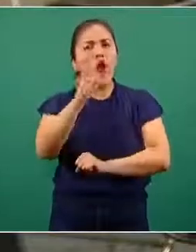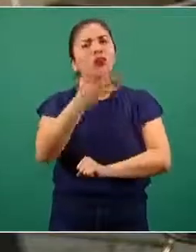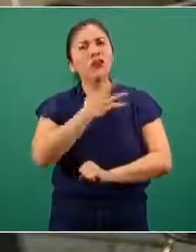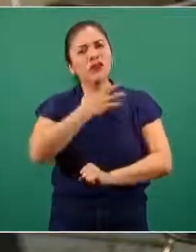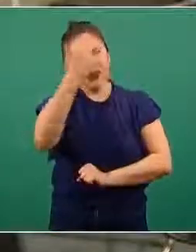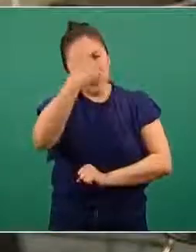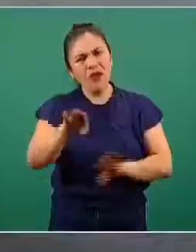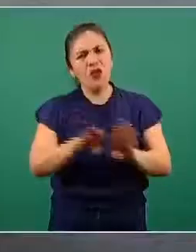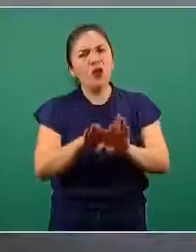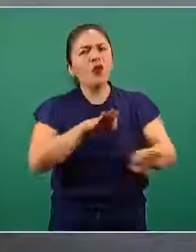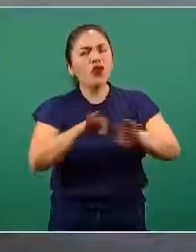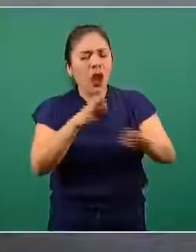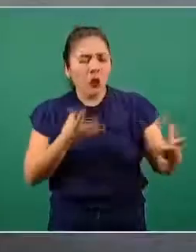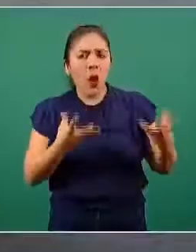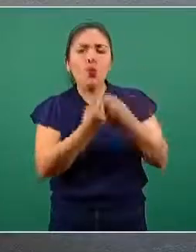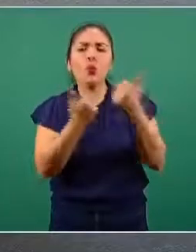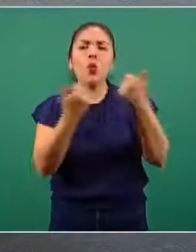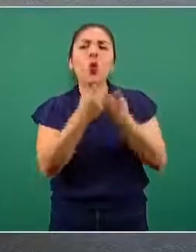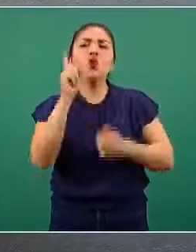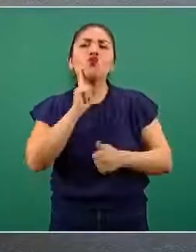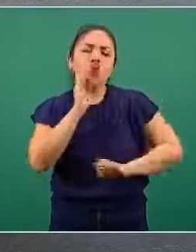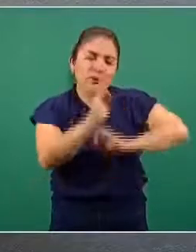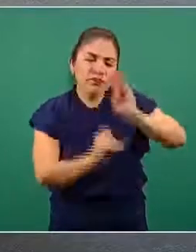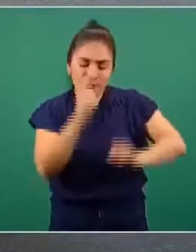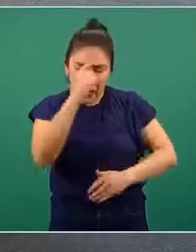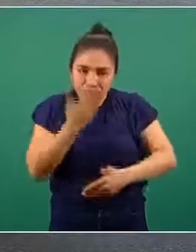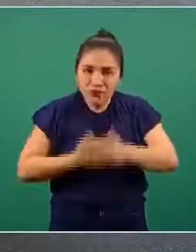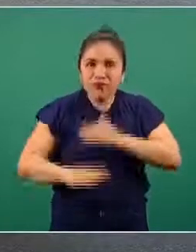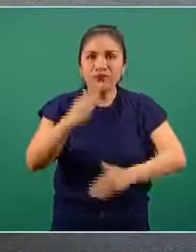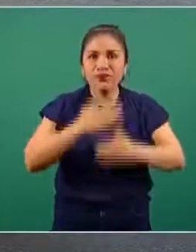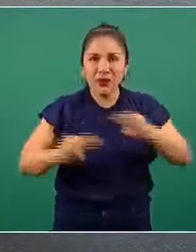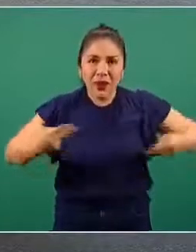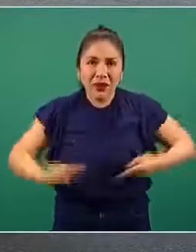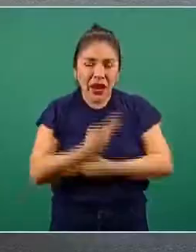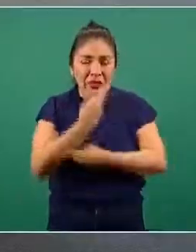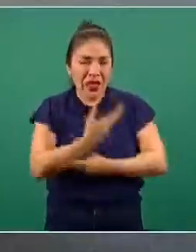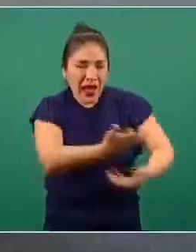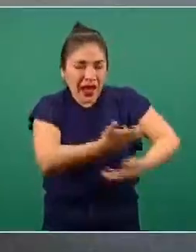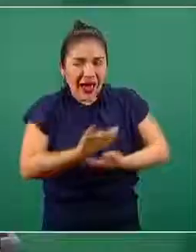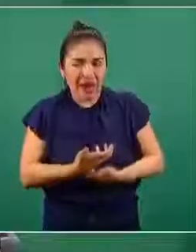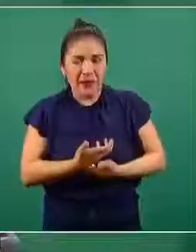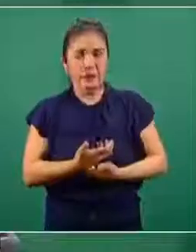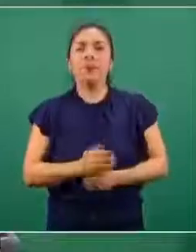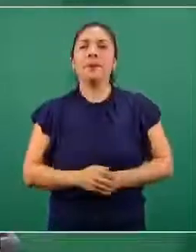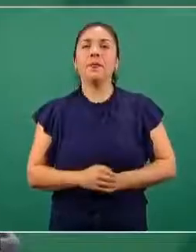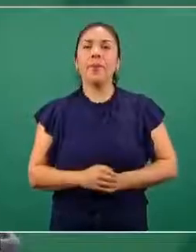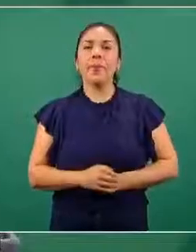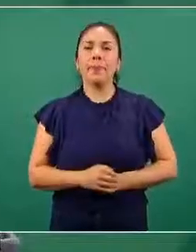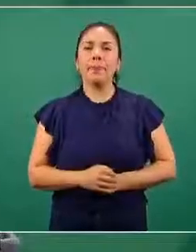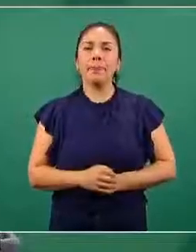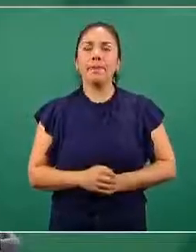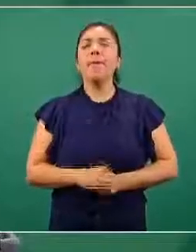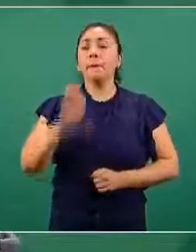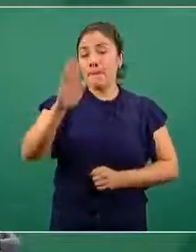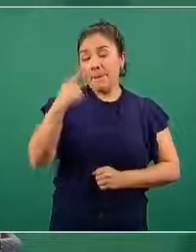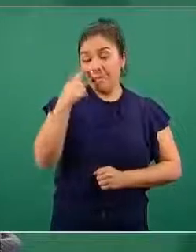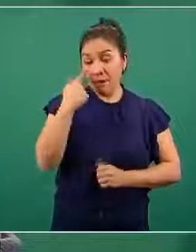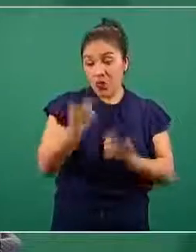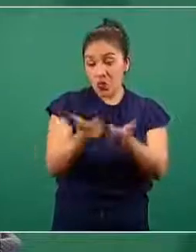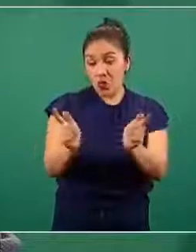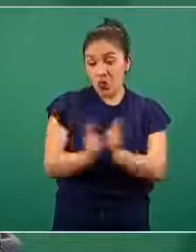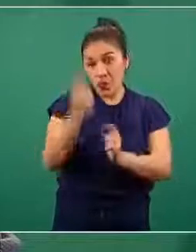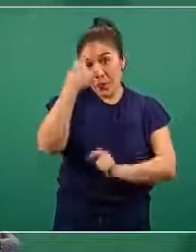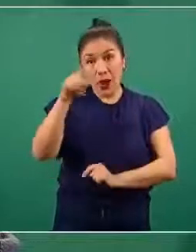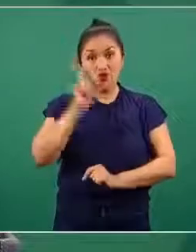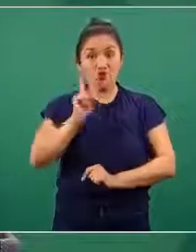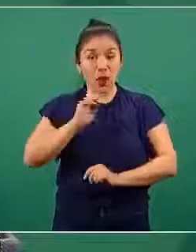zonas marginadas. Claro. Gracias. El grupo de mujeres embarazadas es un grupo muy focalizado para poder